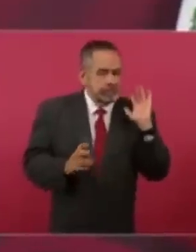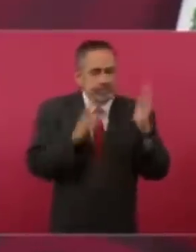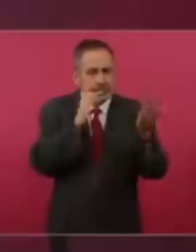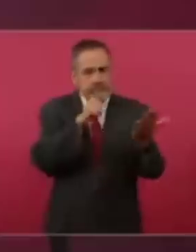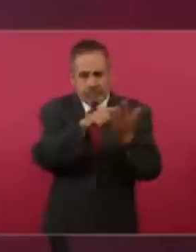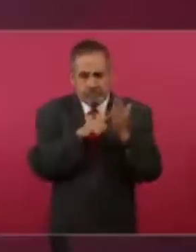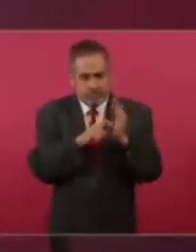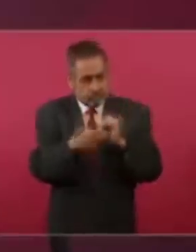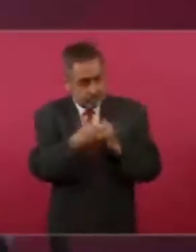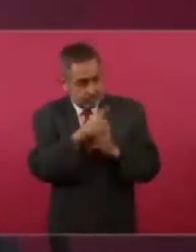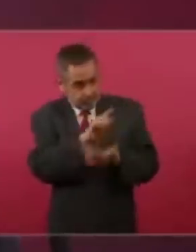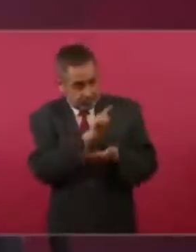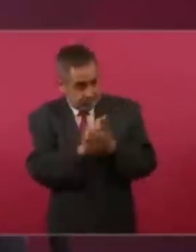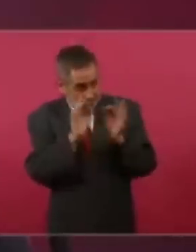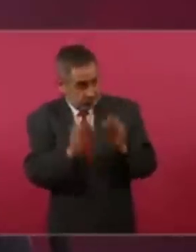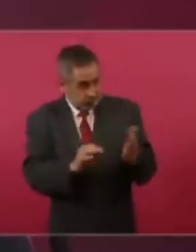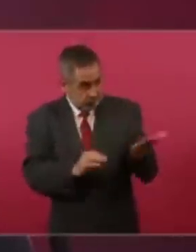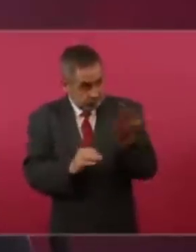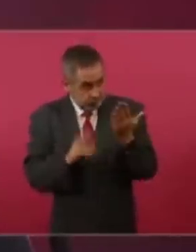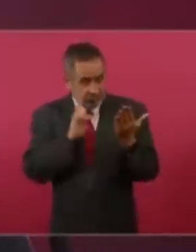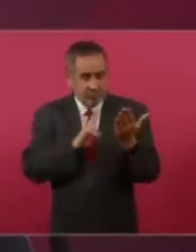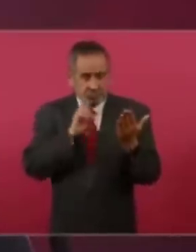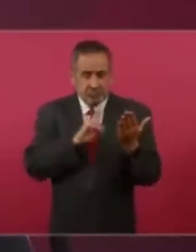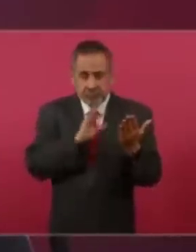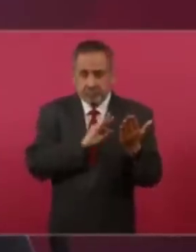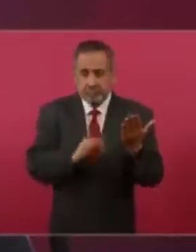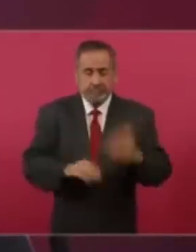lo que están haciendo.